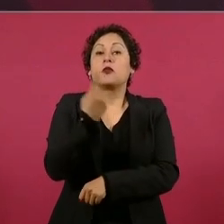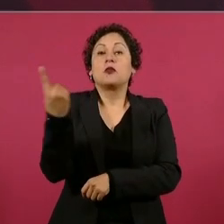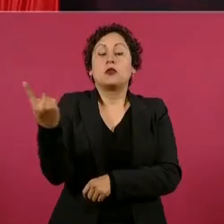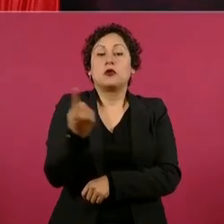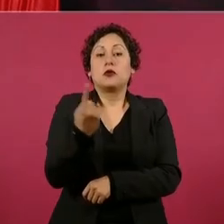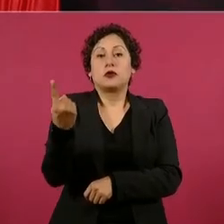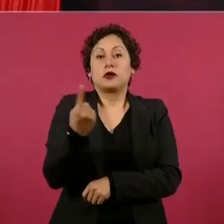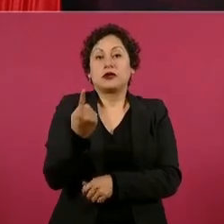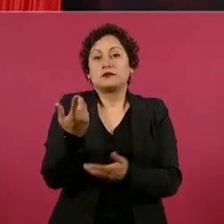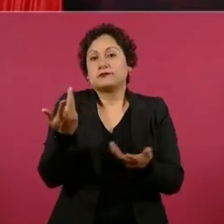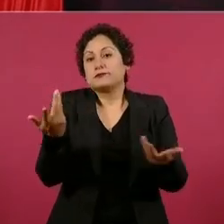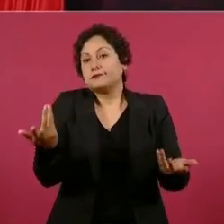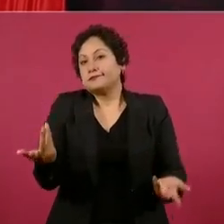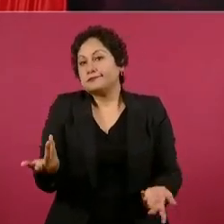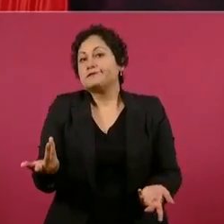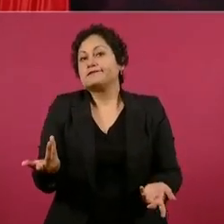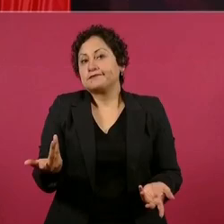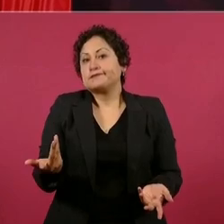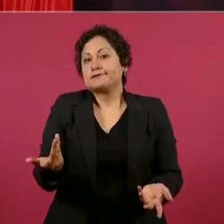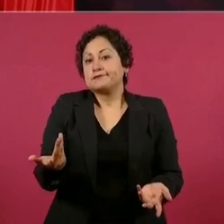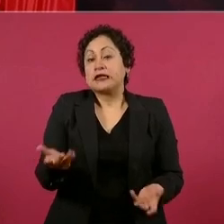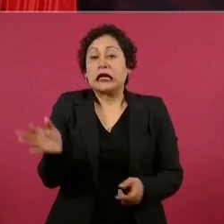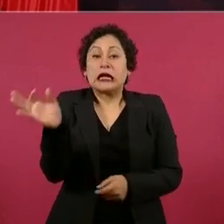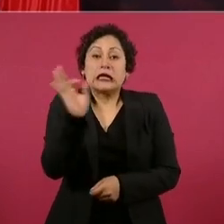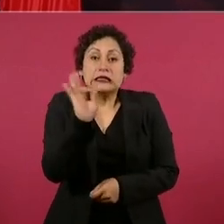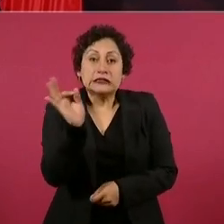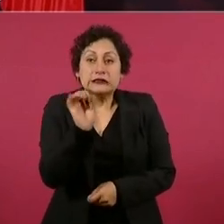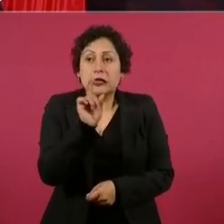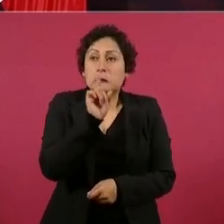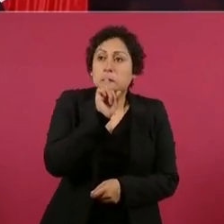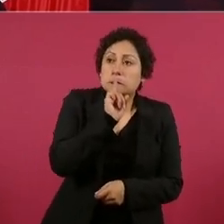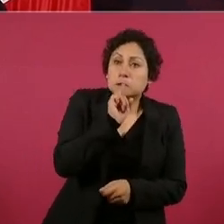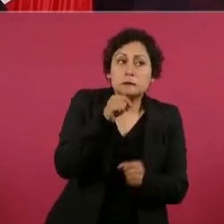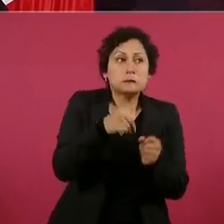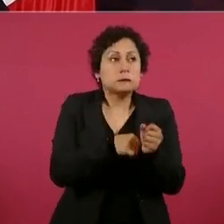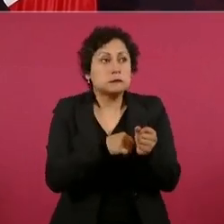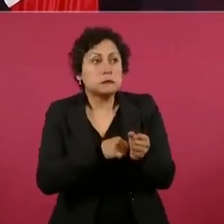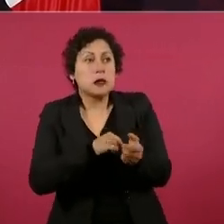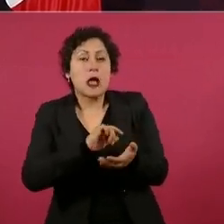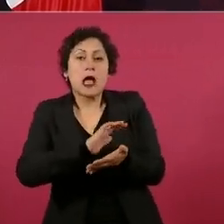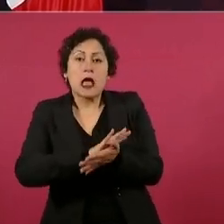pues las autoridades son encubridoras, cómplices,